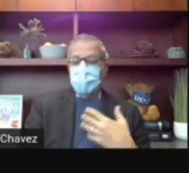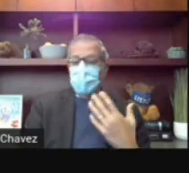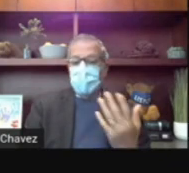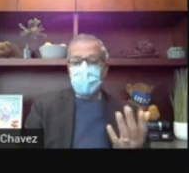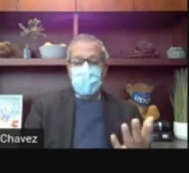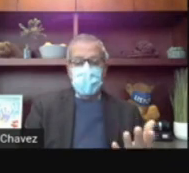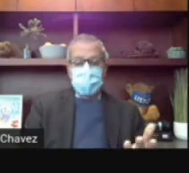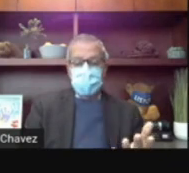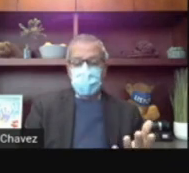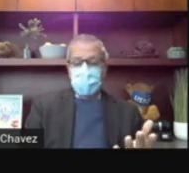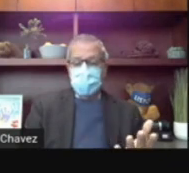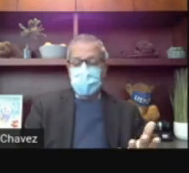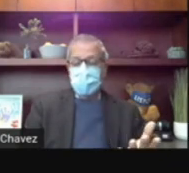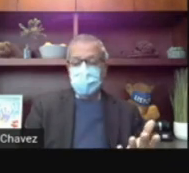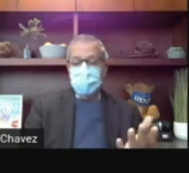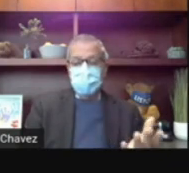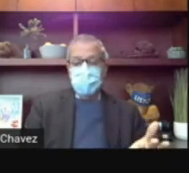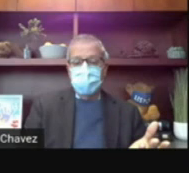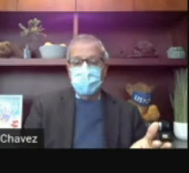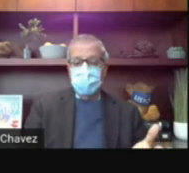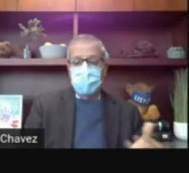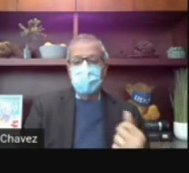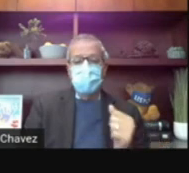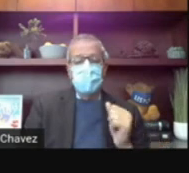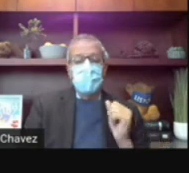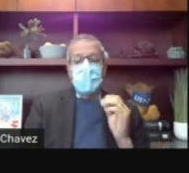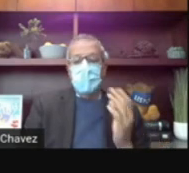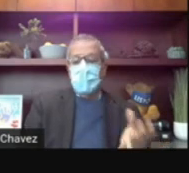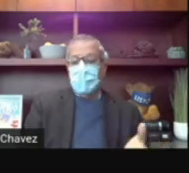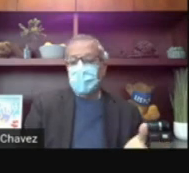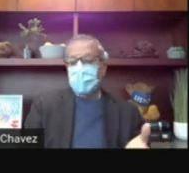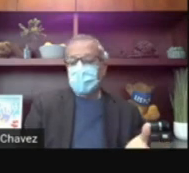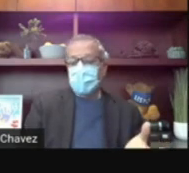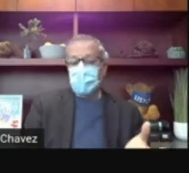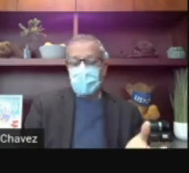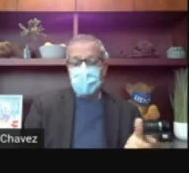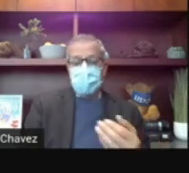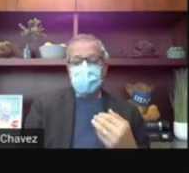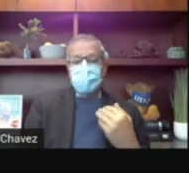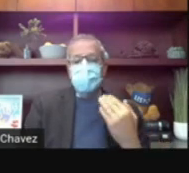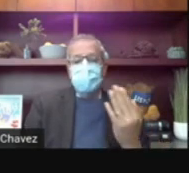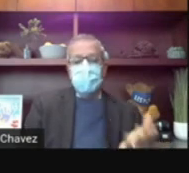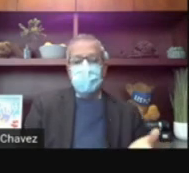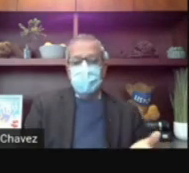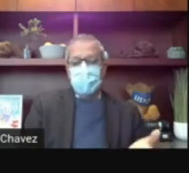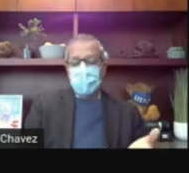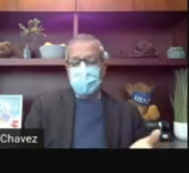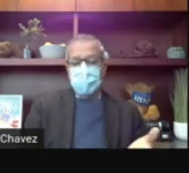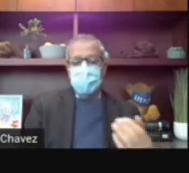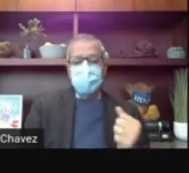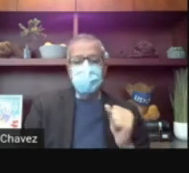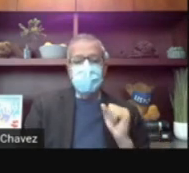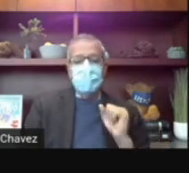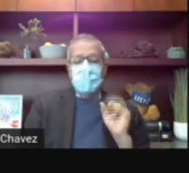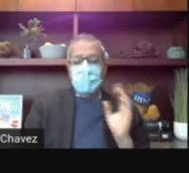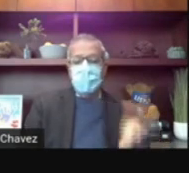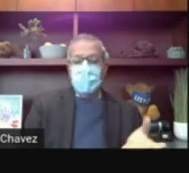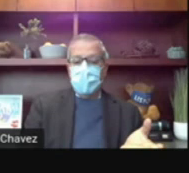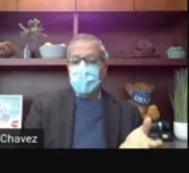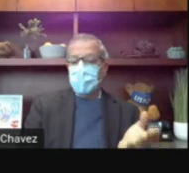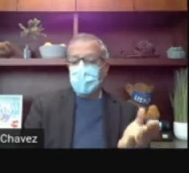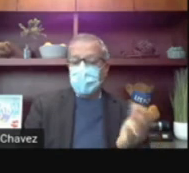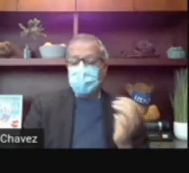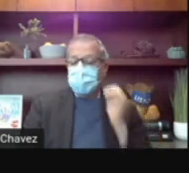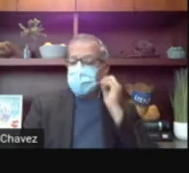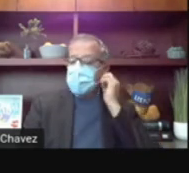Claramente podemos ir al supermercado a hacer compras en la noche si tenemos que hacerlo, ir a la tienda de abarrotes, ir a la farmacia,